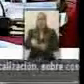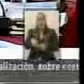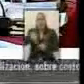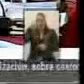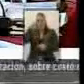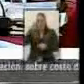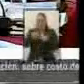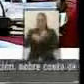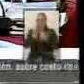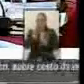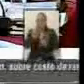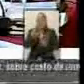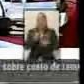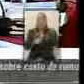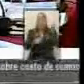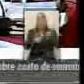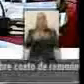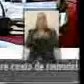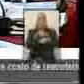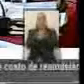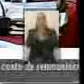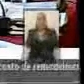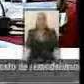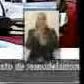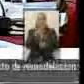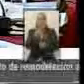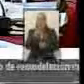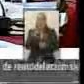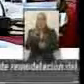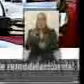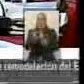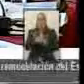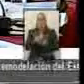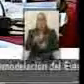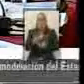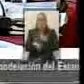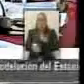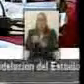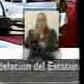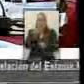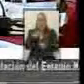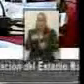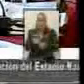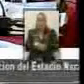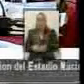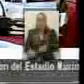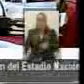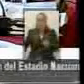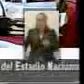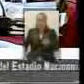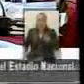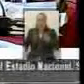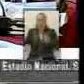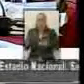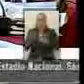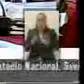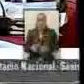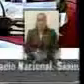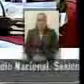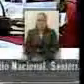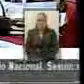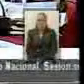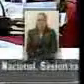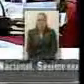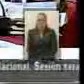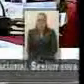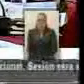interno, y digo internacional porque los Oviedo Pomalca también ha exportado azúcar e importado a esos precios. O sea, aquí no estoy